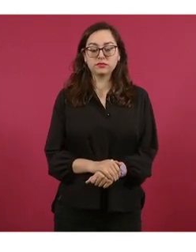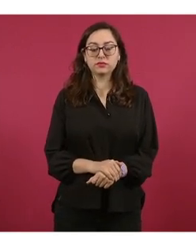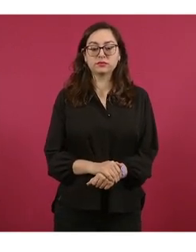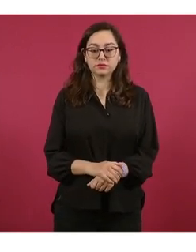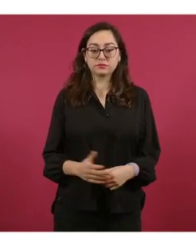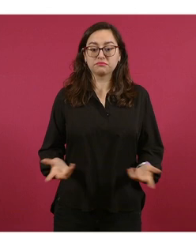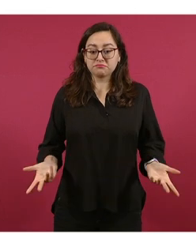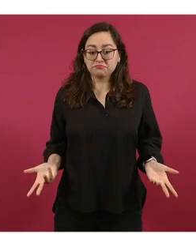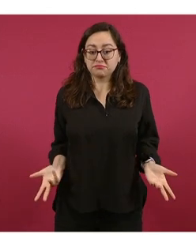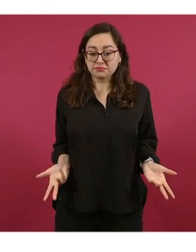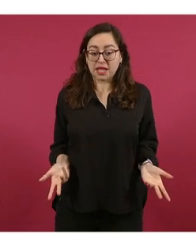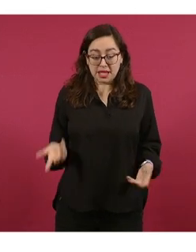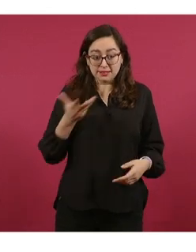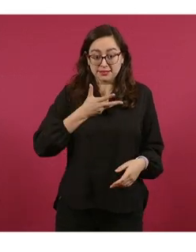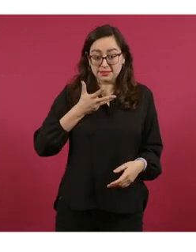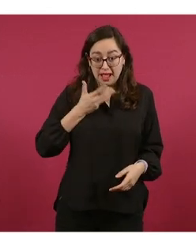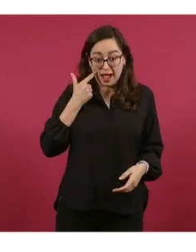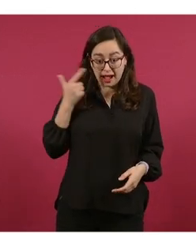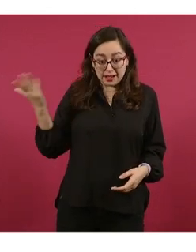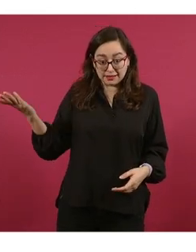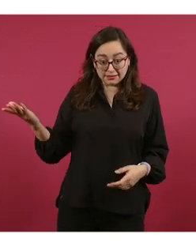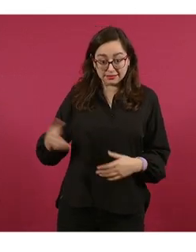Sí, aquí está, este es.